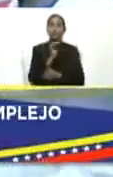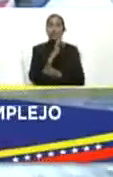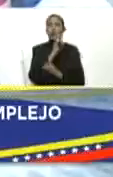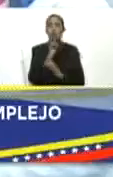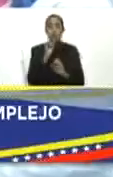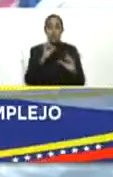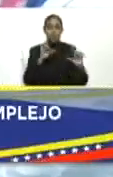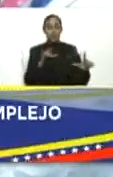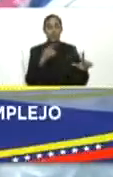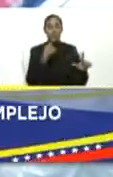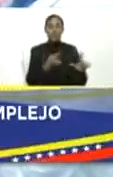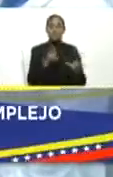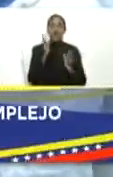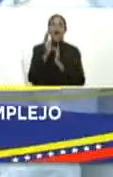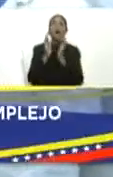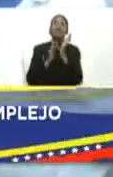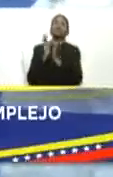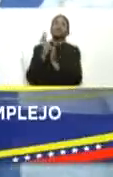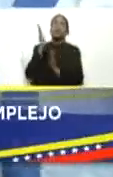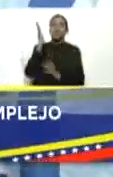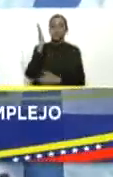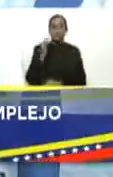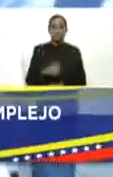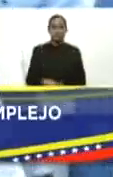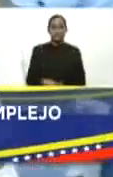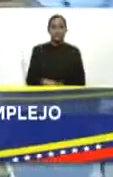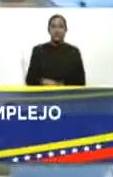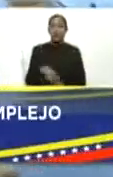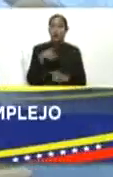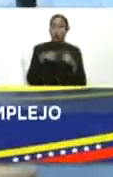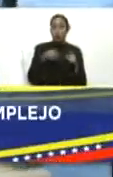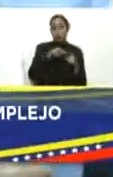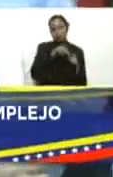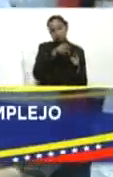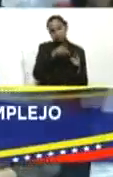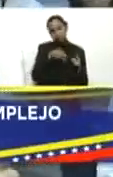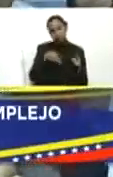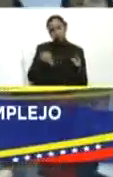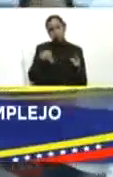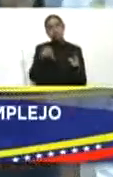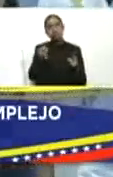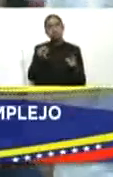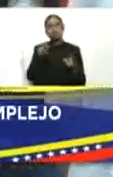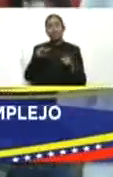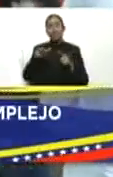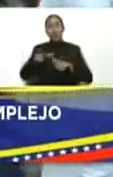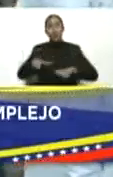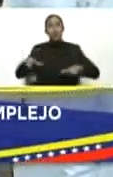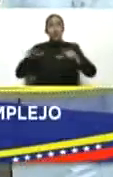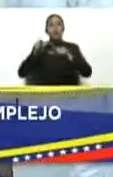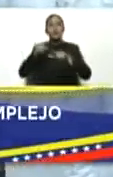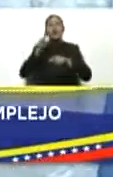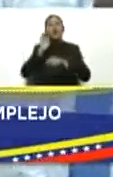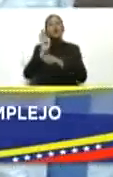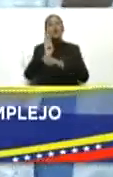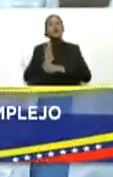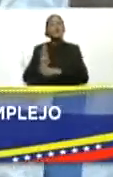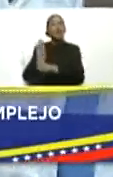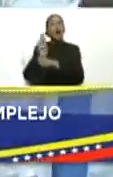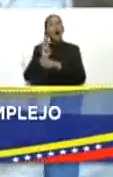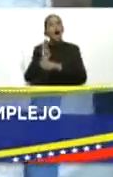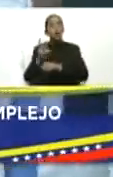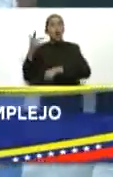Señor Jesucristo. Así mismo es. Tenemos el área de pre y post cuidados anestésicos. Aquí se preparan